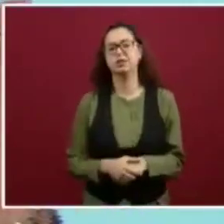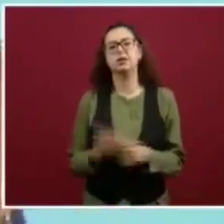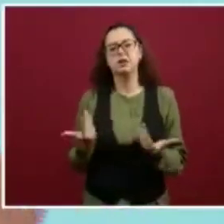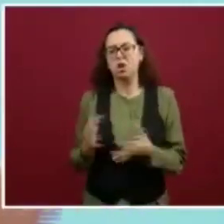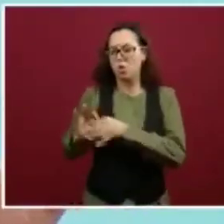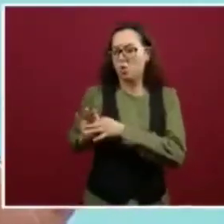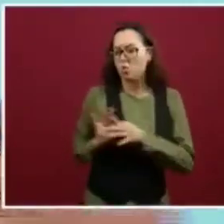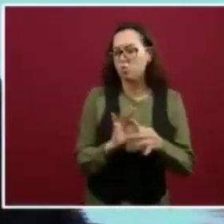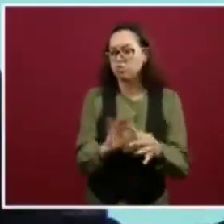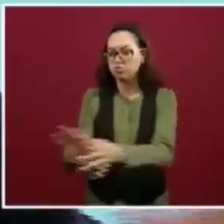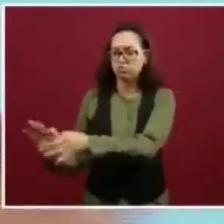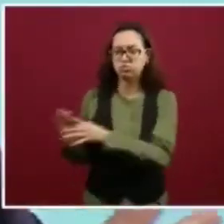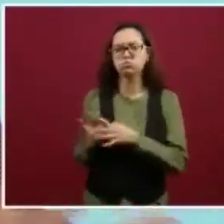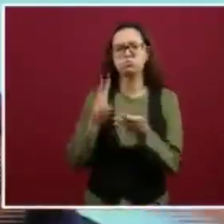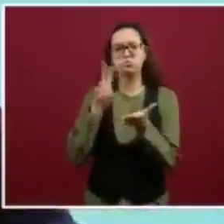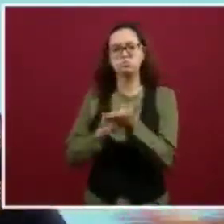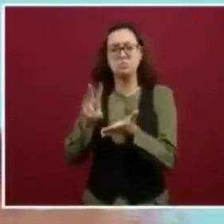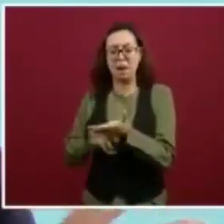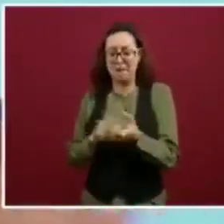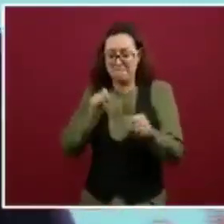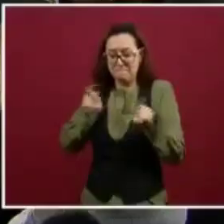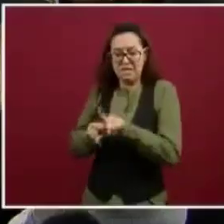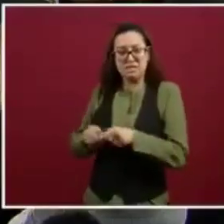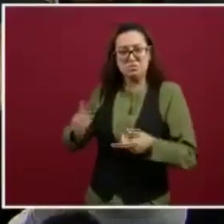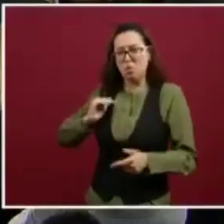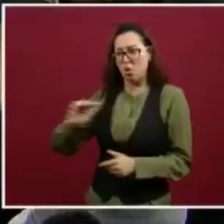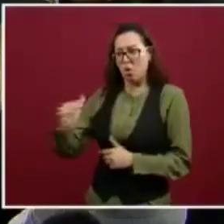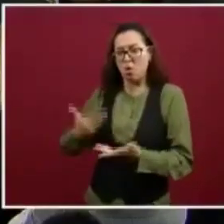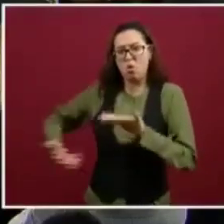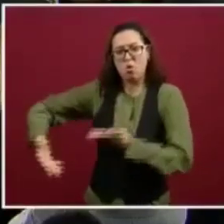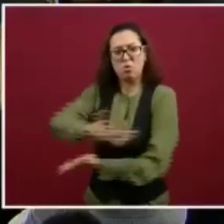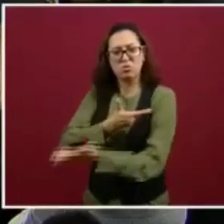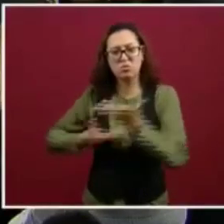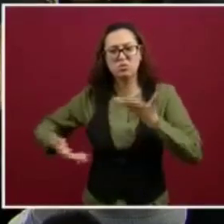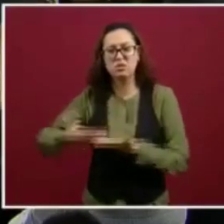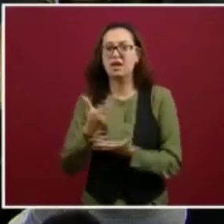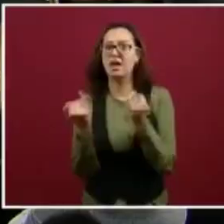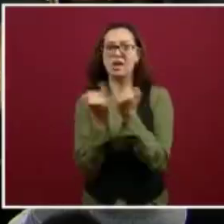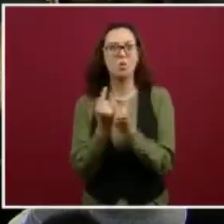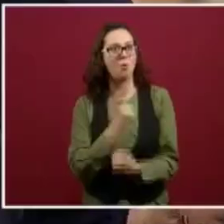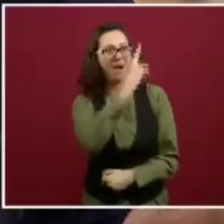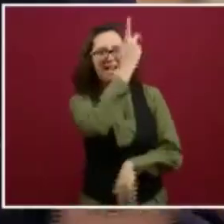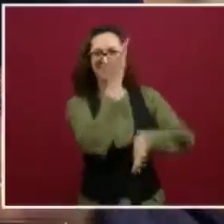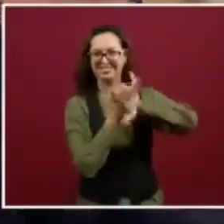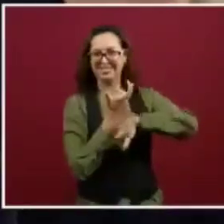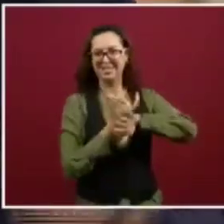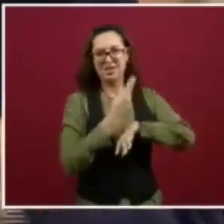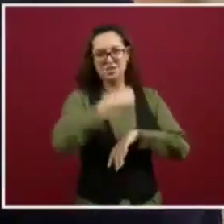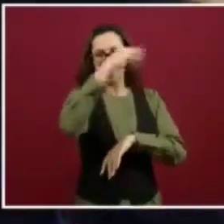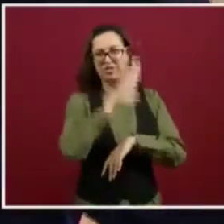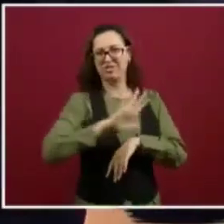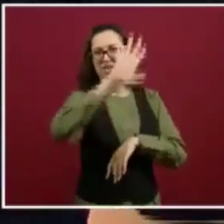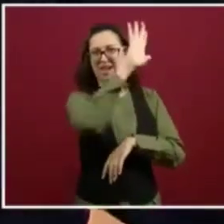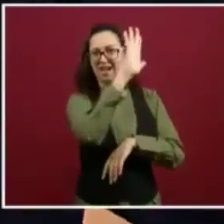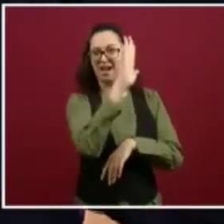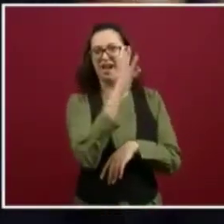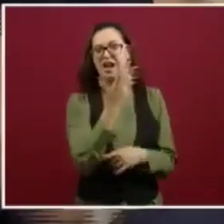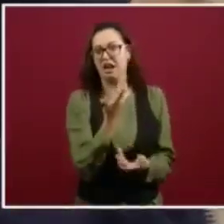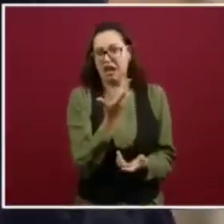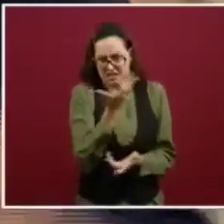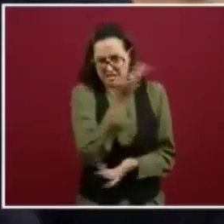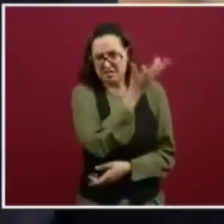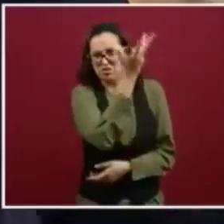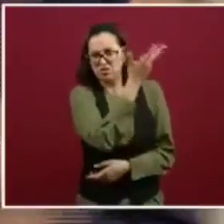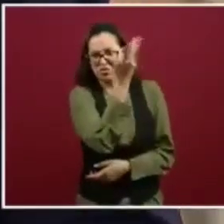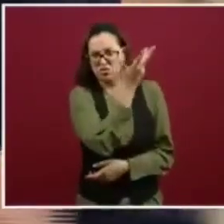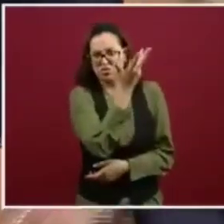cadenas de valor entre nosotros. Es decir, como se hizo en Norteamérica, francamente, porque la zona de Norteamérica